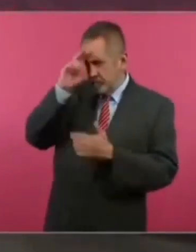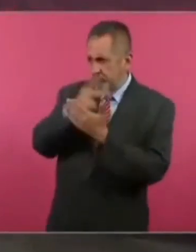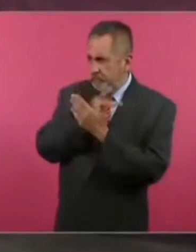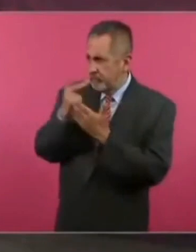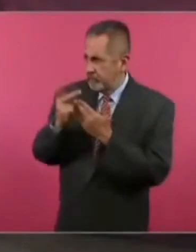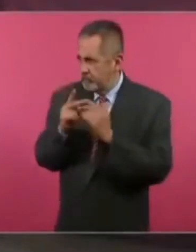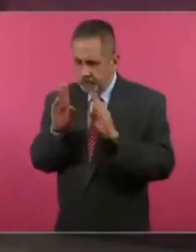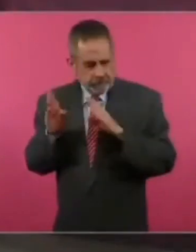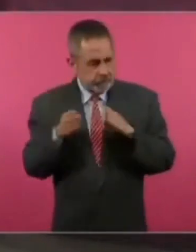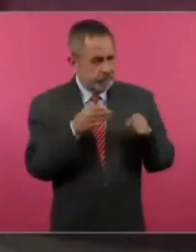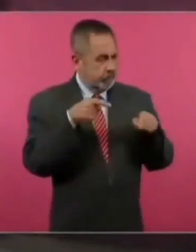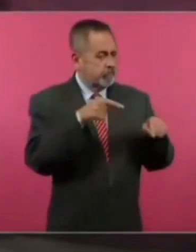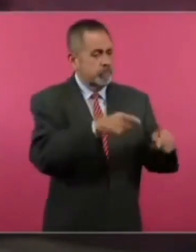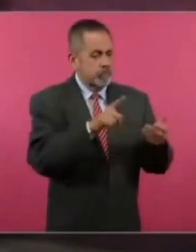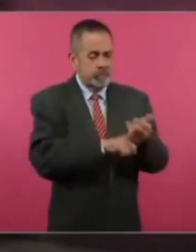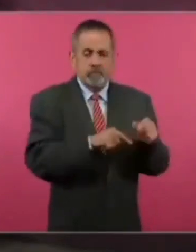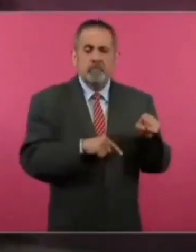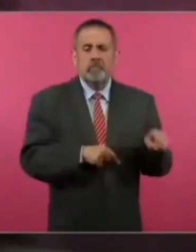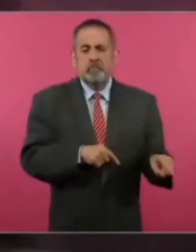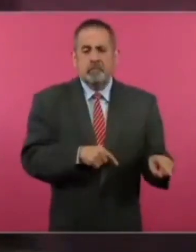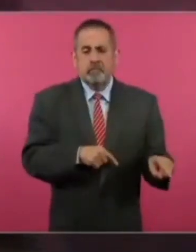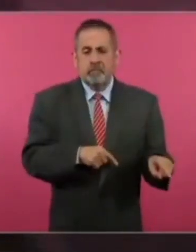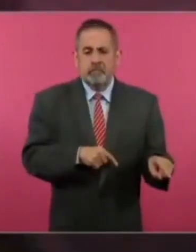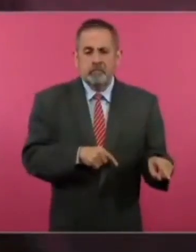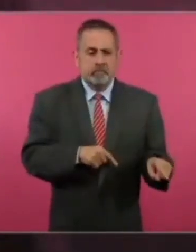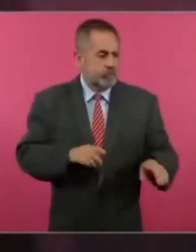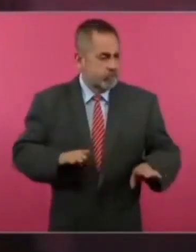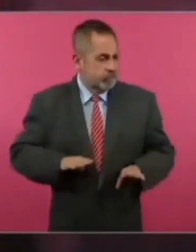orientaban a beneficiar